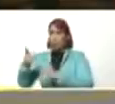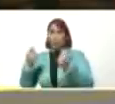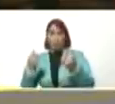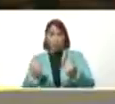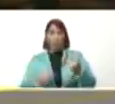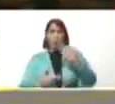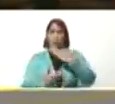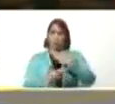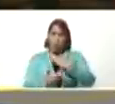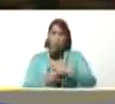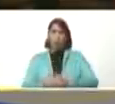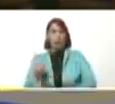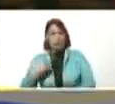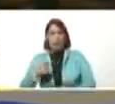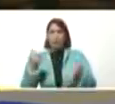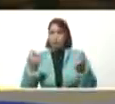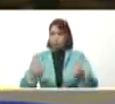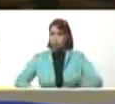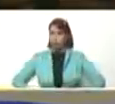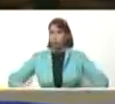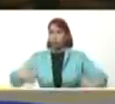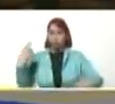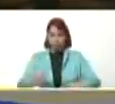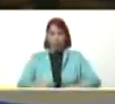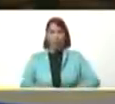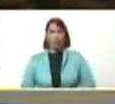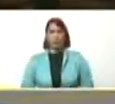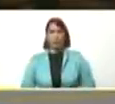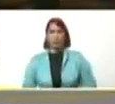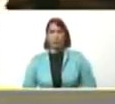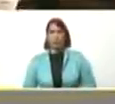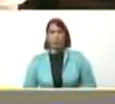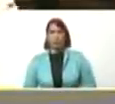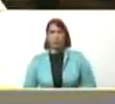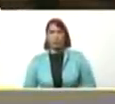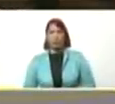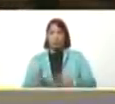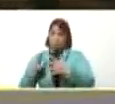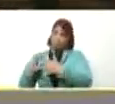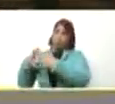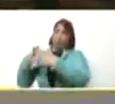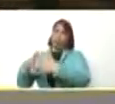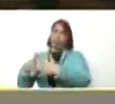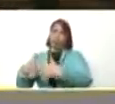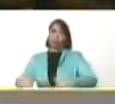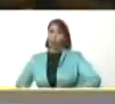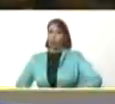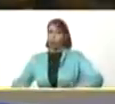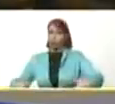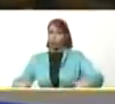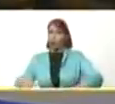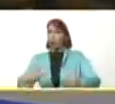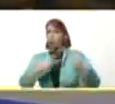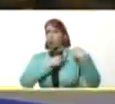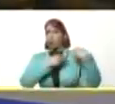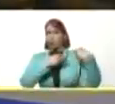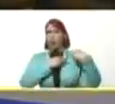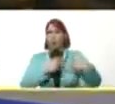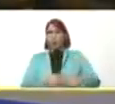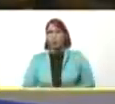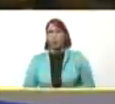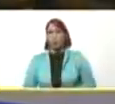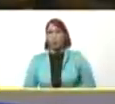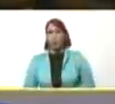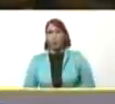tecnológico, y tienen billetes, compadre, tienen billetes. Estados Unidos es el dueño de la moneda del mundo. Ellos agarran la